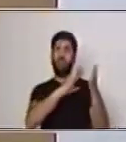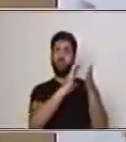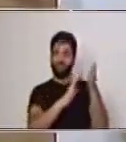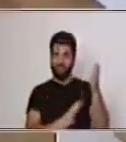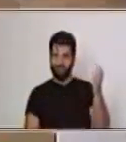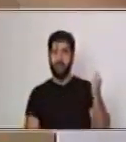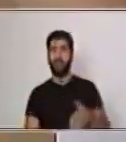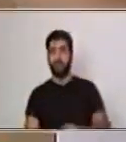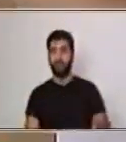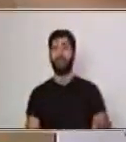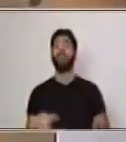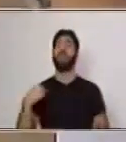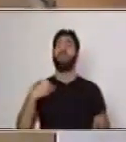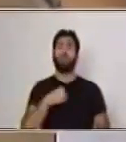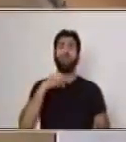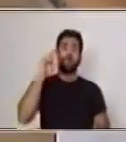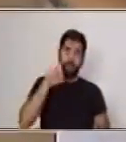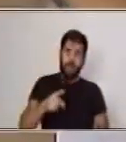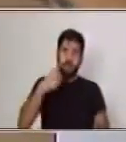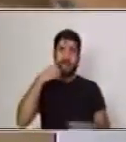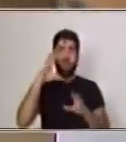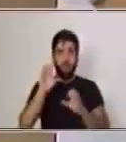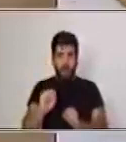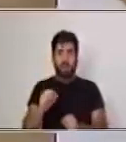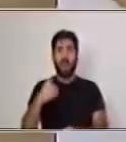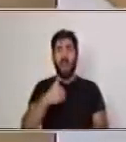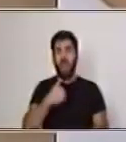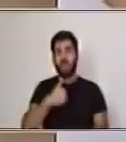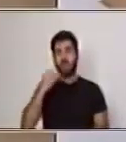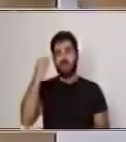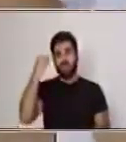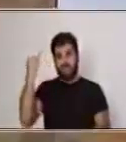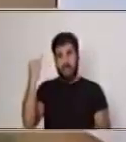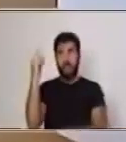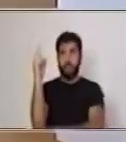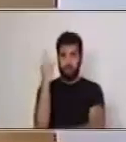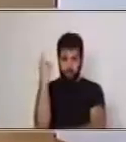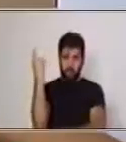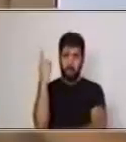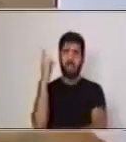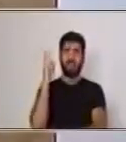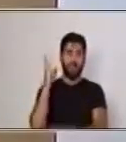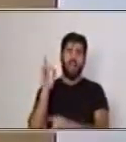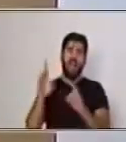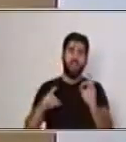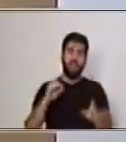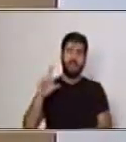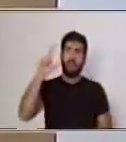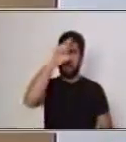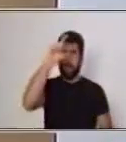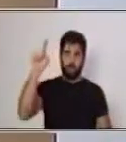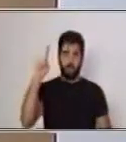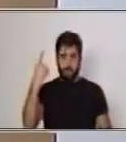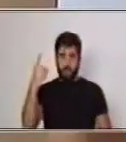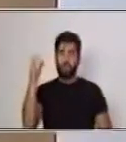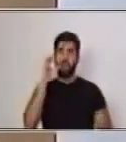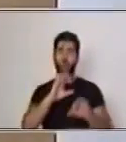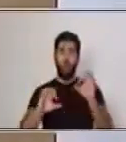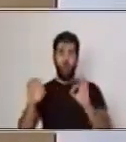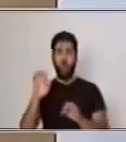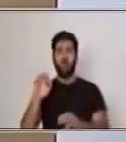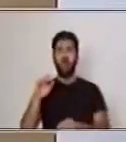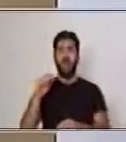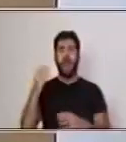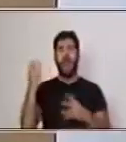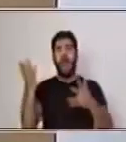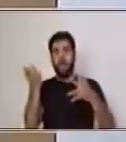Tenemos que tomar en cuenta que en muchos textos vamos a encontrar la idea principal al inicio, al centro o al final, o que